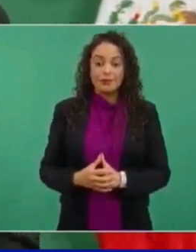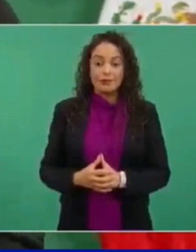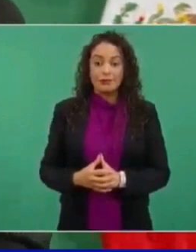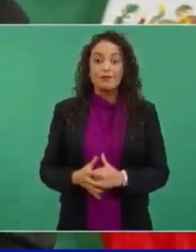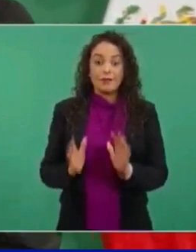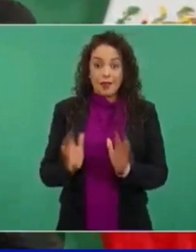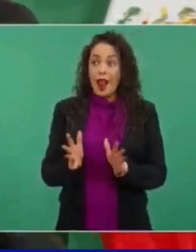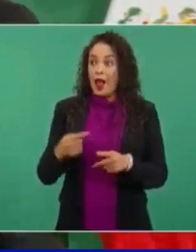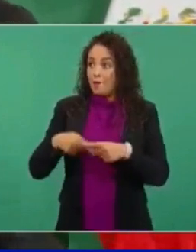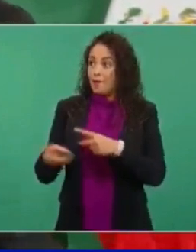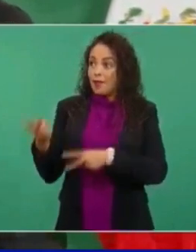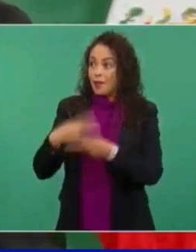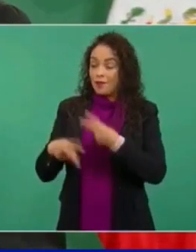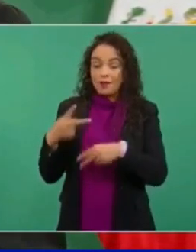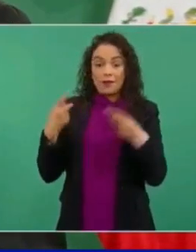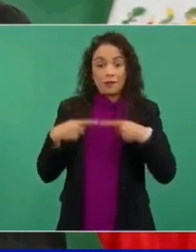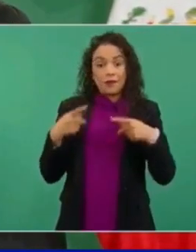sentados.